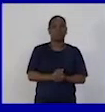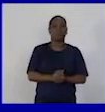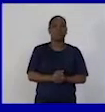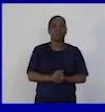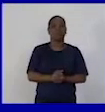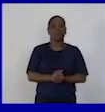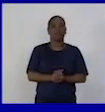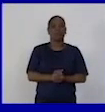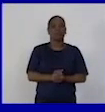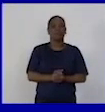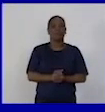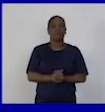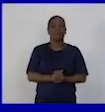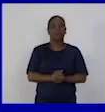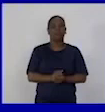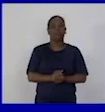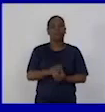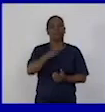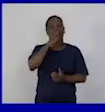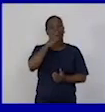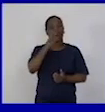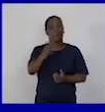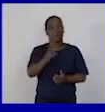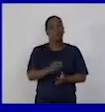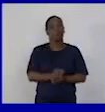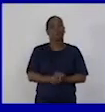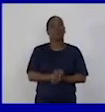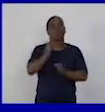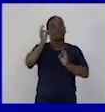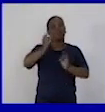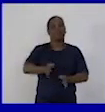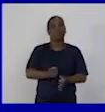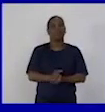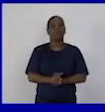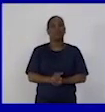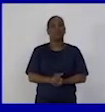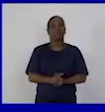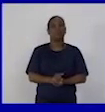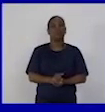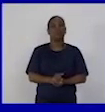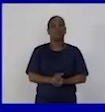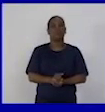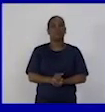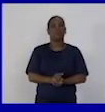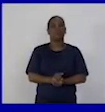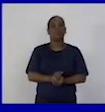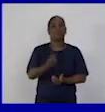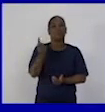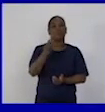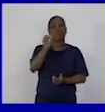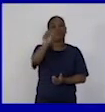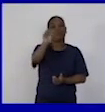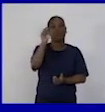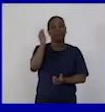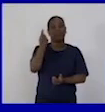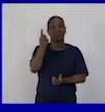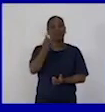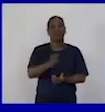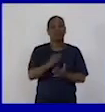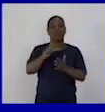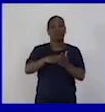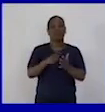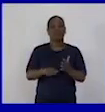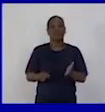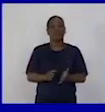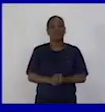reacción. Esa sería la justificación de la primera, que sería la que ustedes tendrían que marcar. El